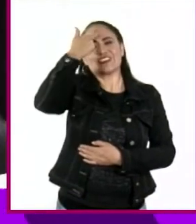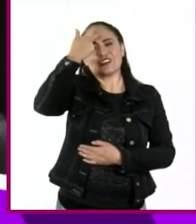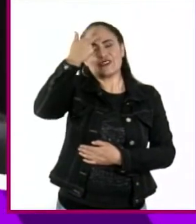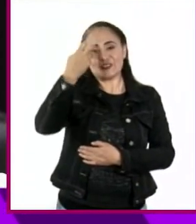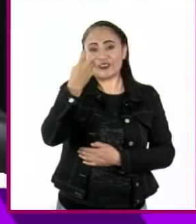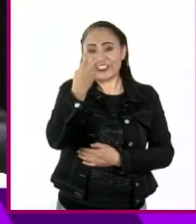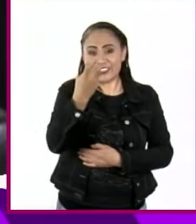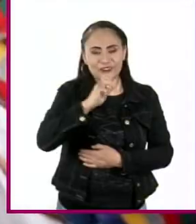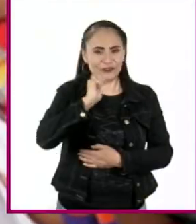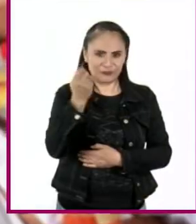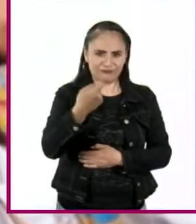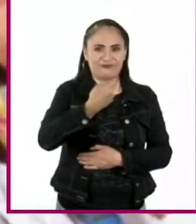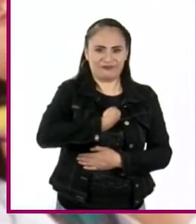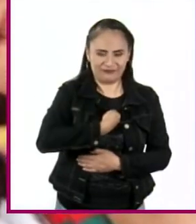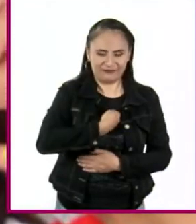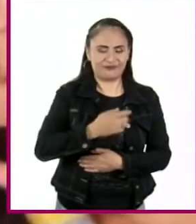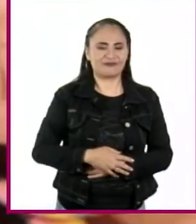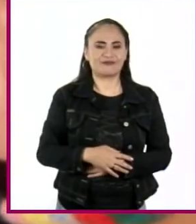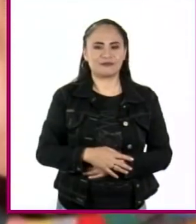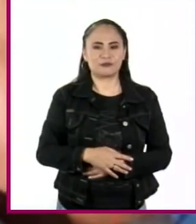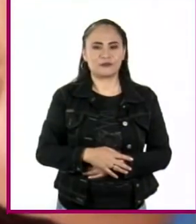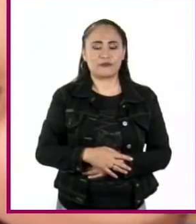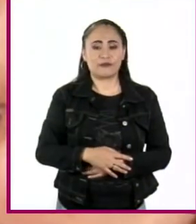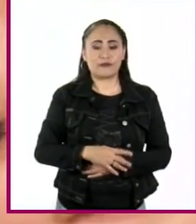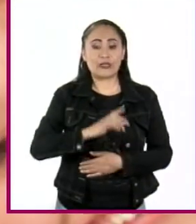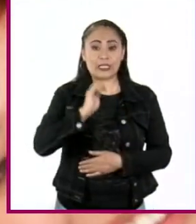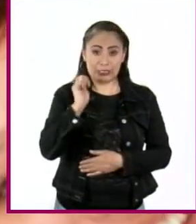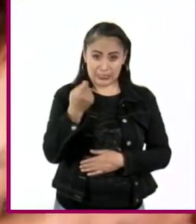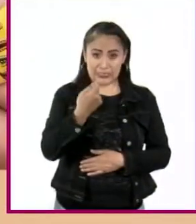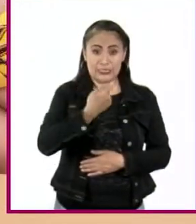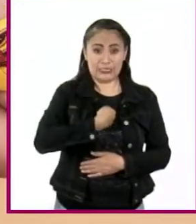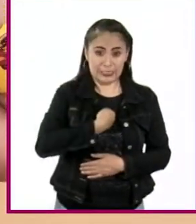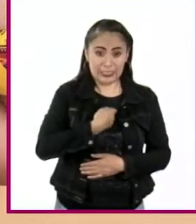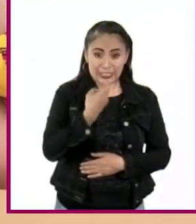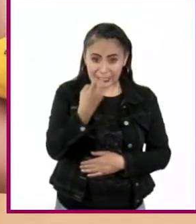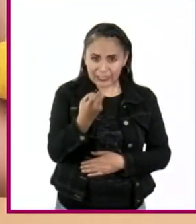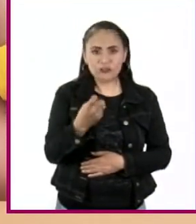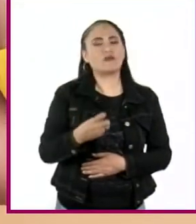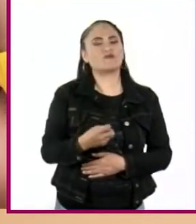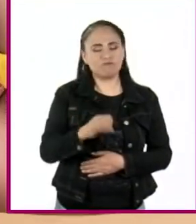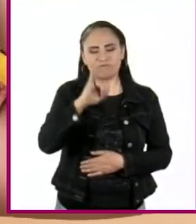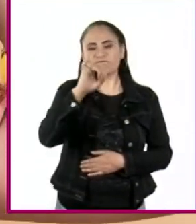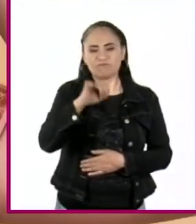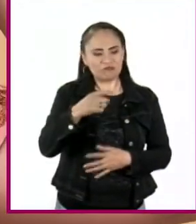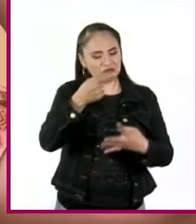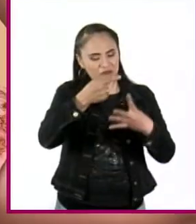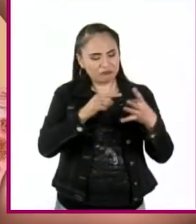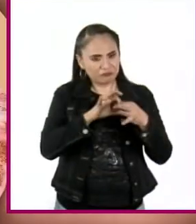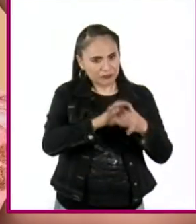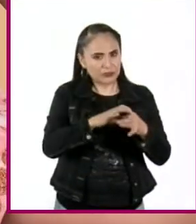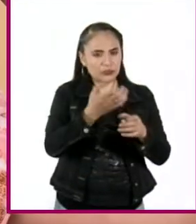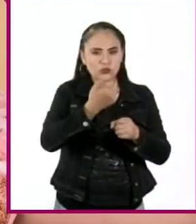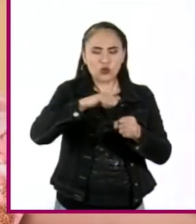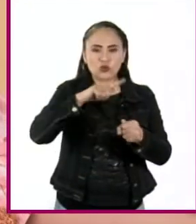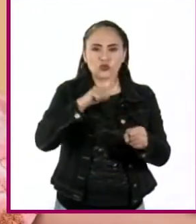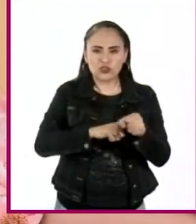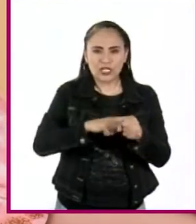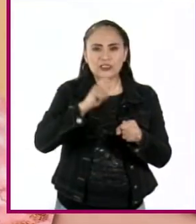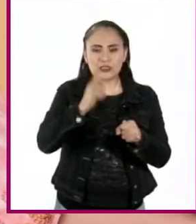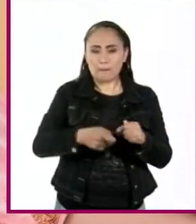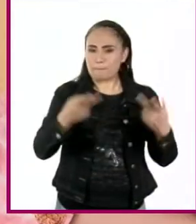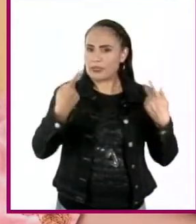dan identidad. La identidad es de carácter social. Es resultado de las características que tenemos